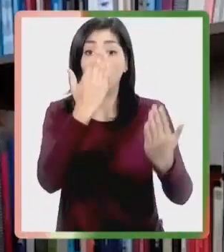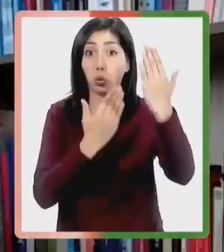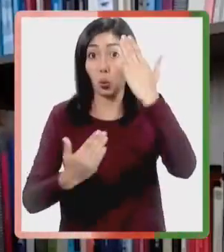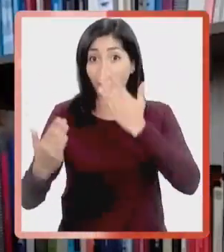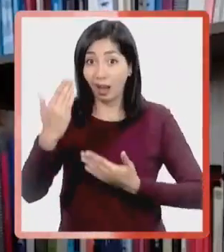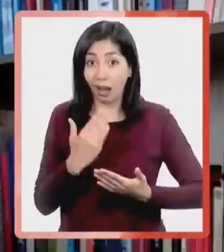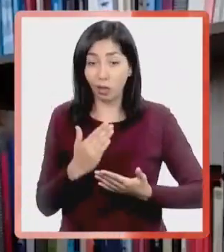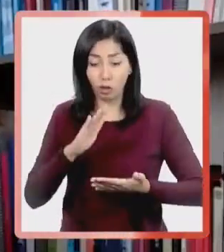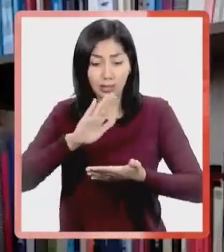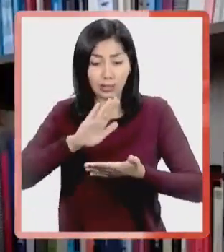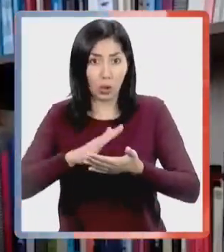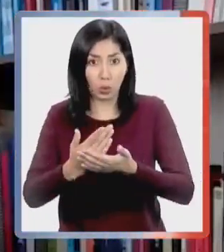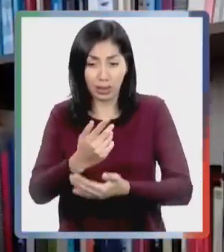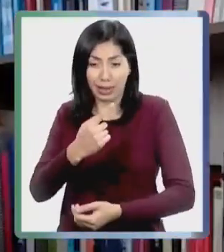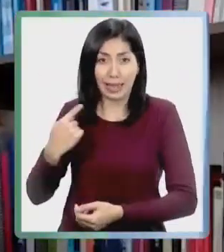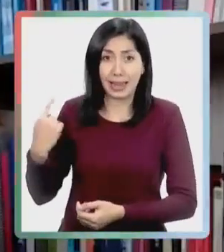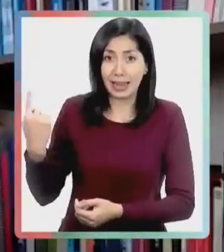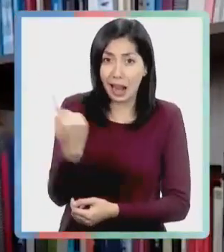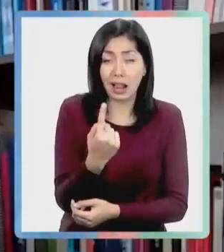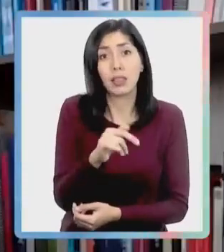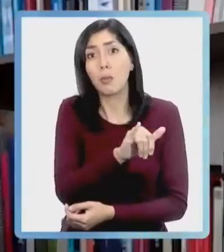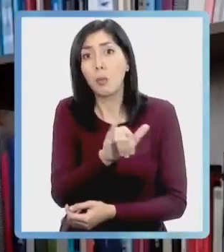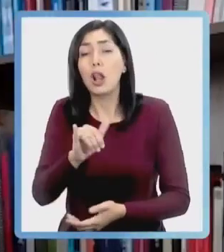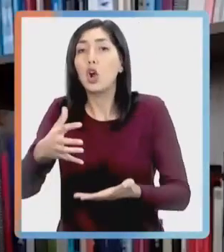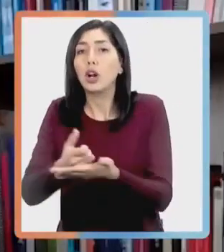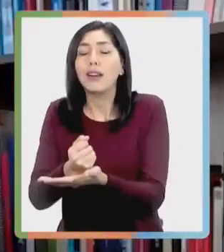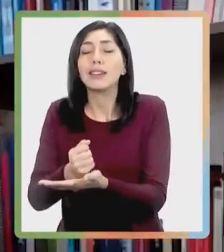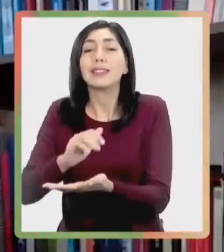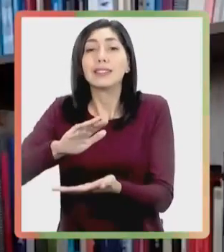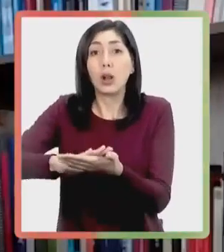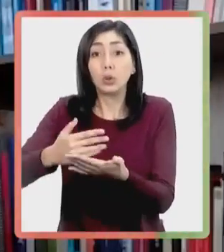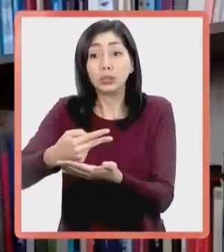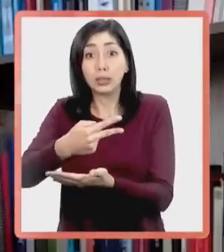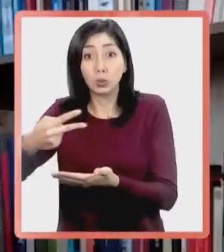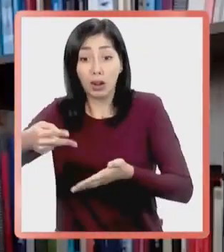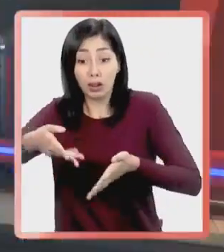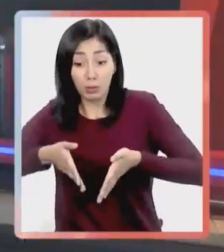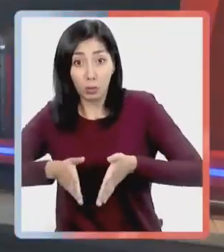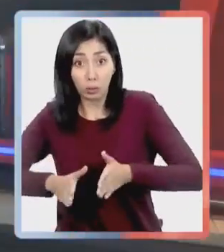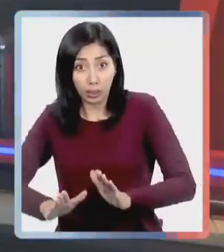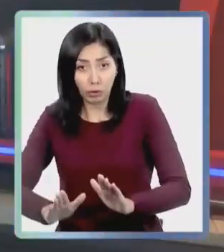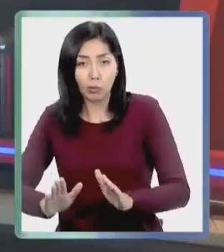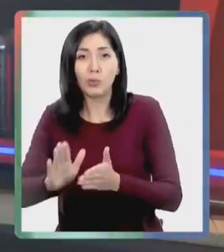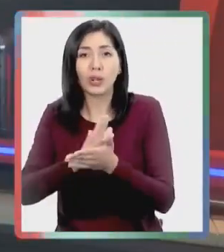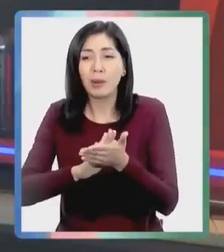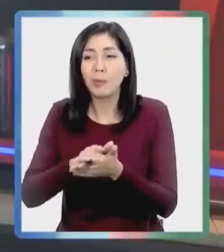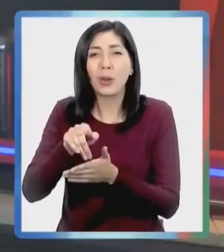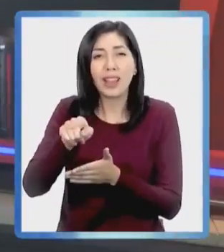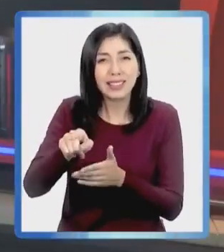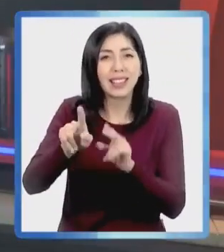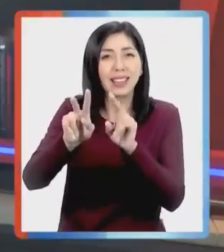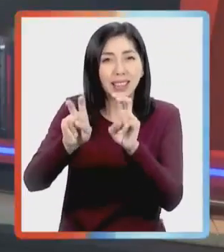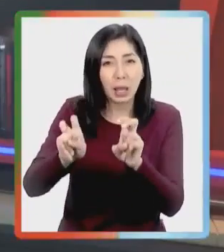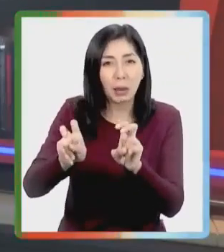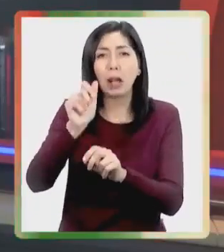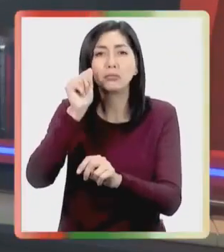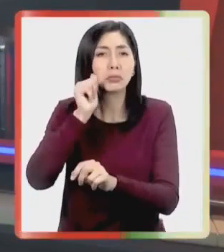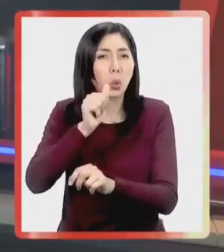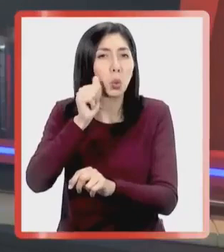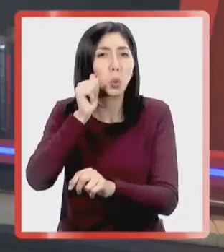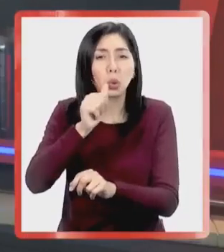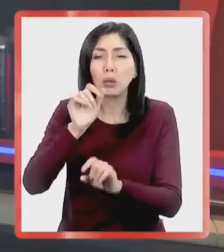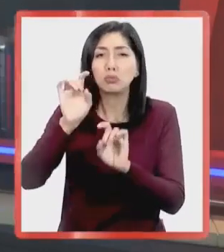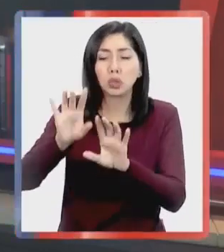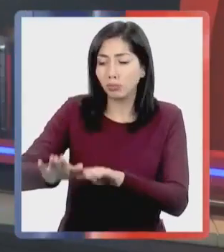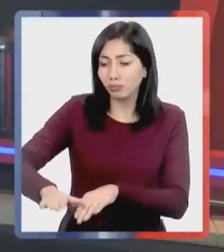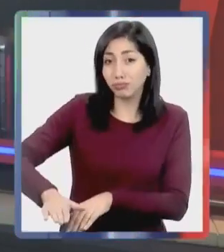y la salud en general, para llegar a la salud sexual y reproductiva en particular, si esto estuviera en el continuo a lo largo de todo el ciclo